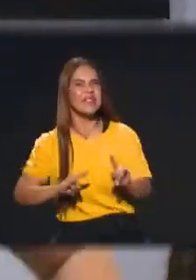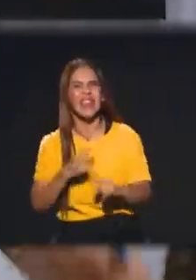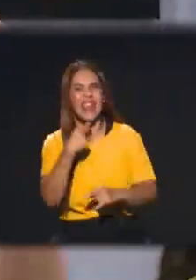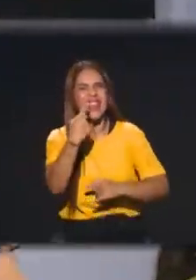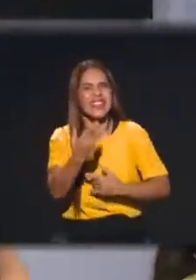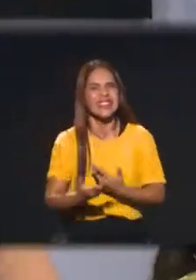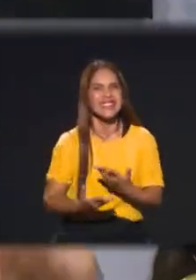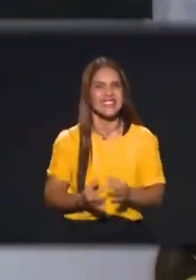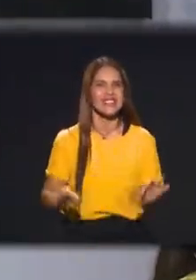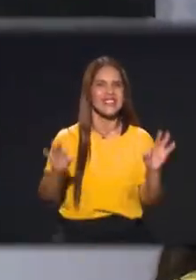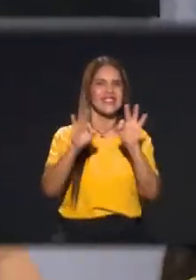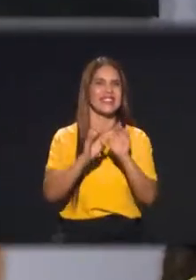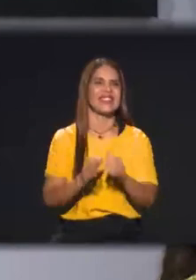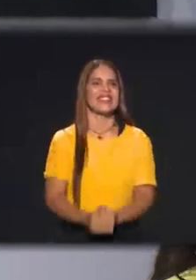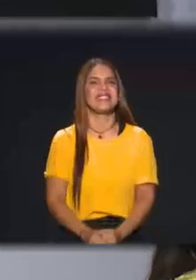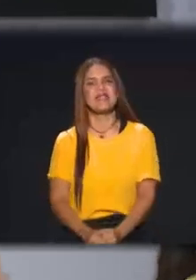dice?